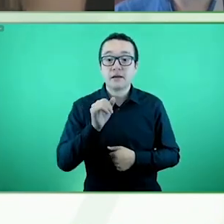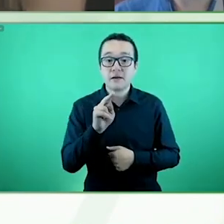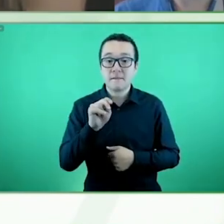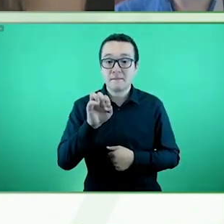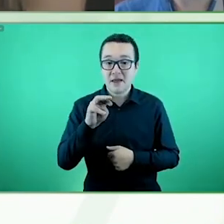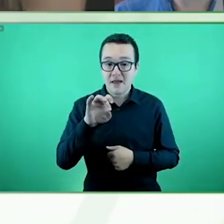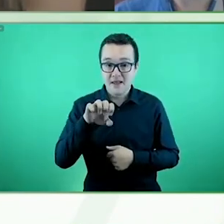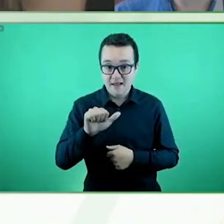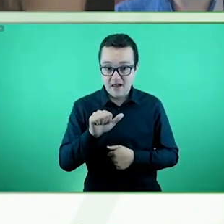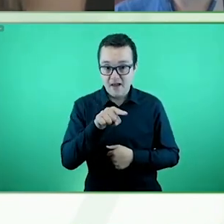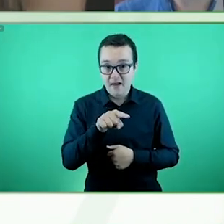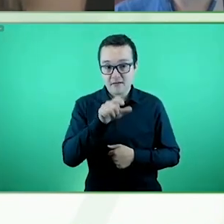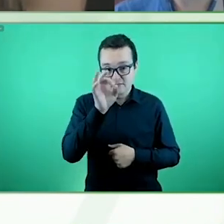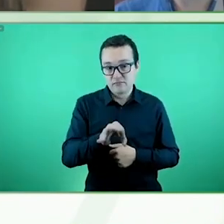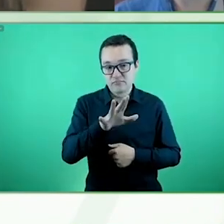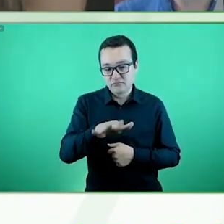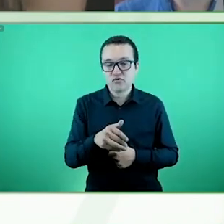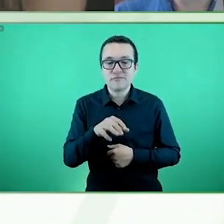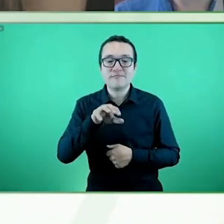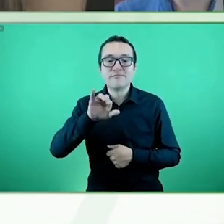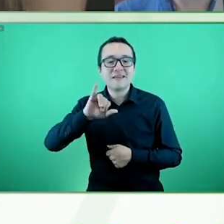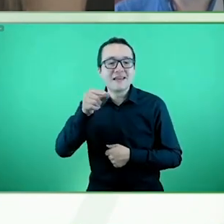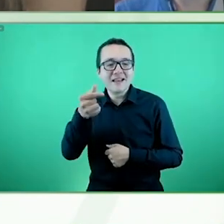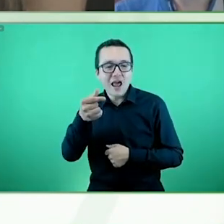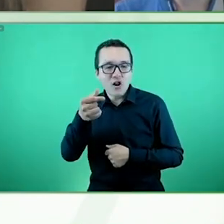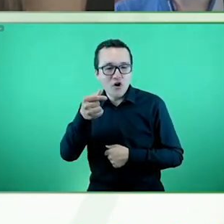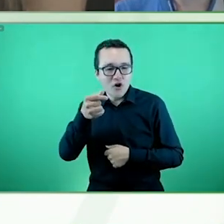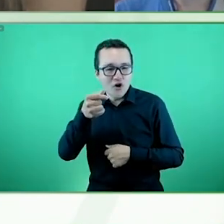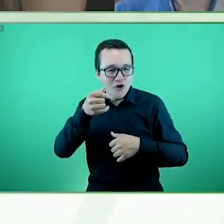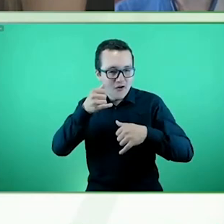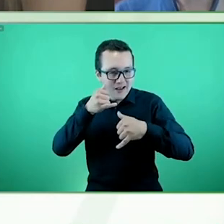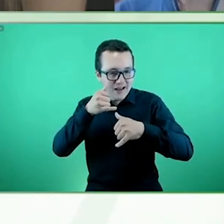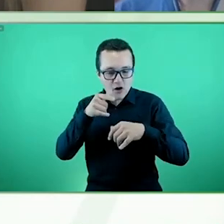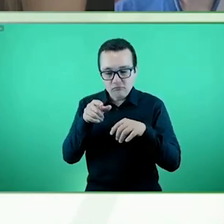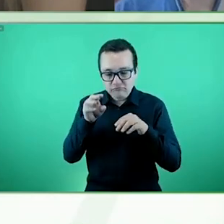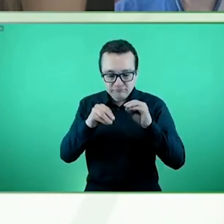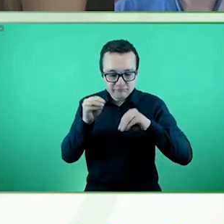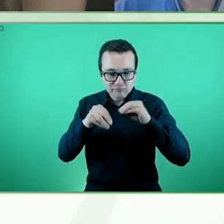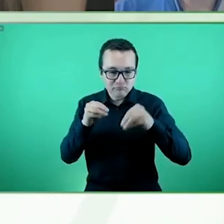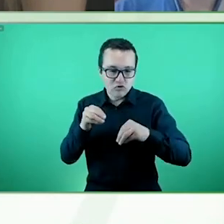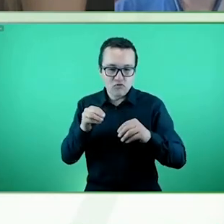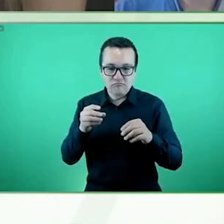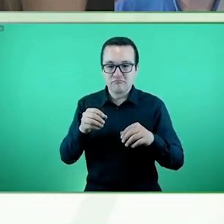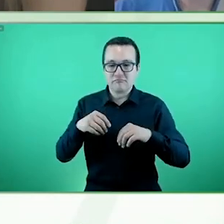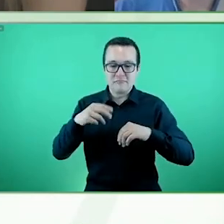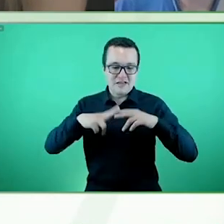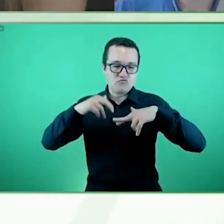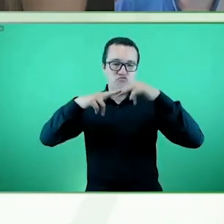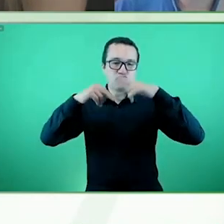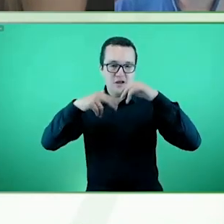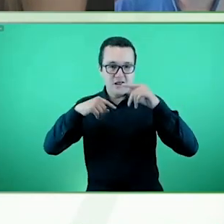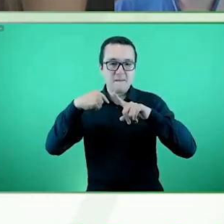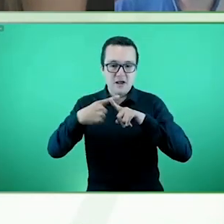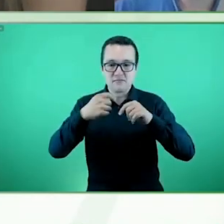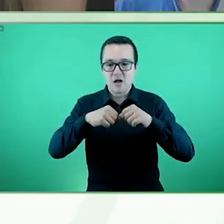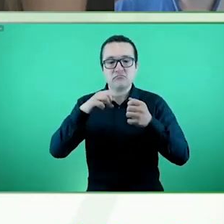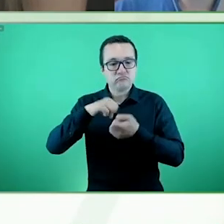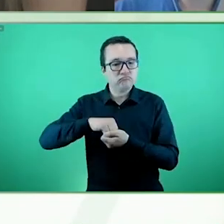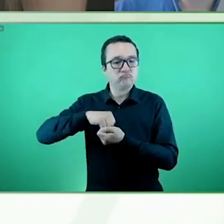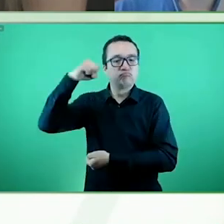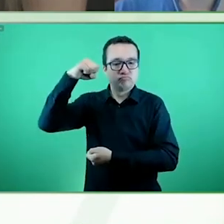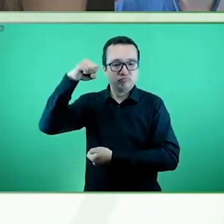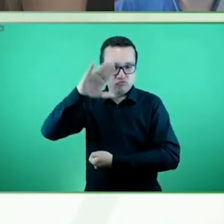es ingeniera civil industrial y tiene una mención en informática de la Universidad de la Frontera de Chile. También nos